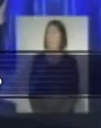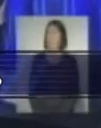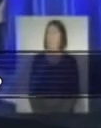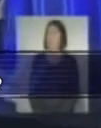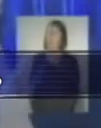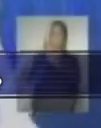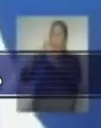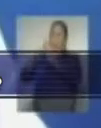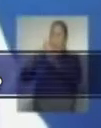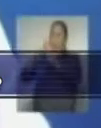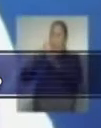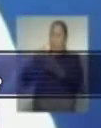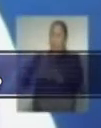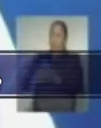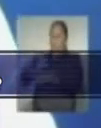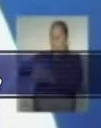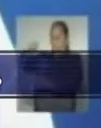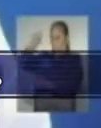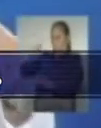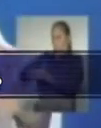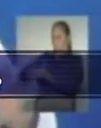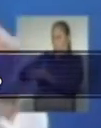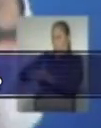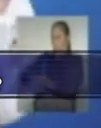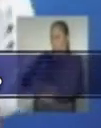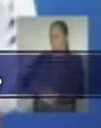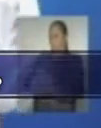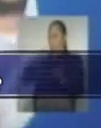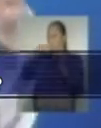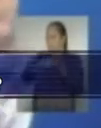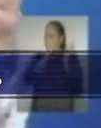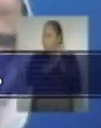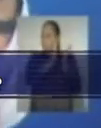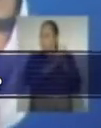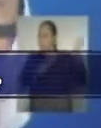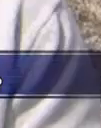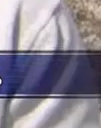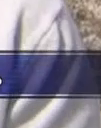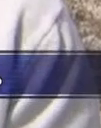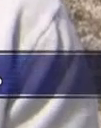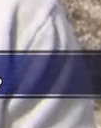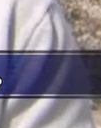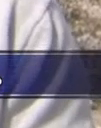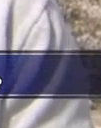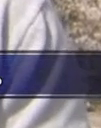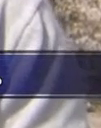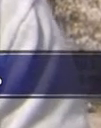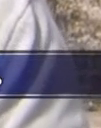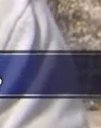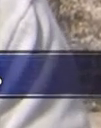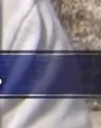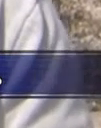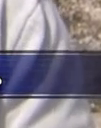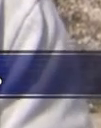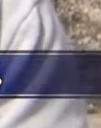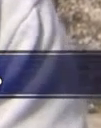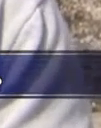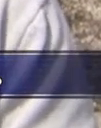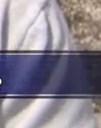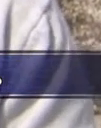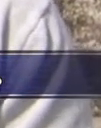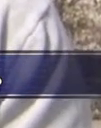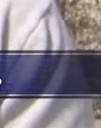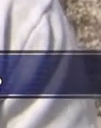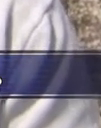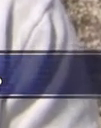tocando. Debería abordarse, por ejemplo, algo que me parece de vital importancia, que es el tema ambiental. Nadie está abordando el tema educativo. O sea, nos